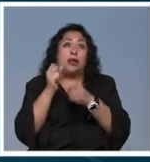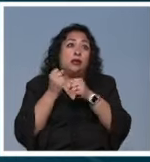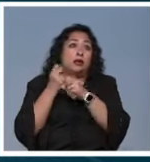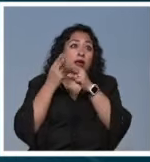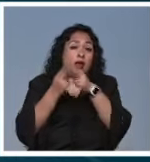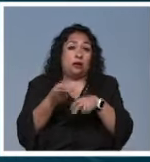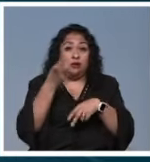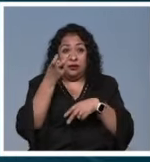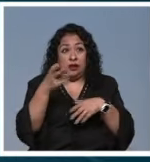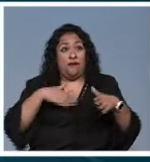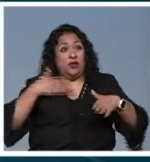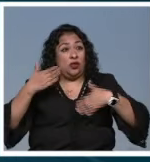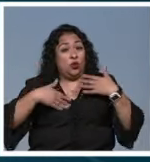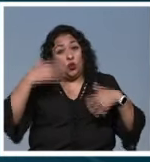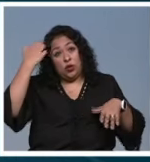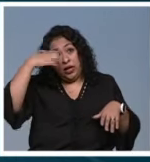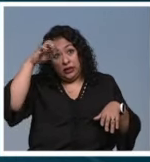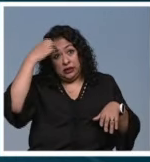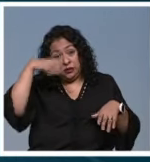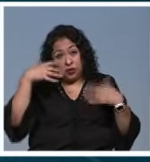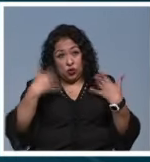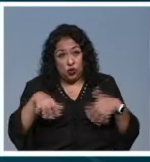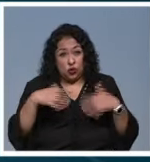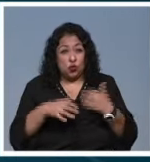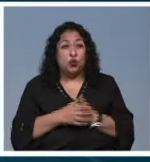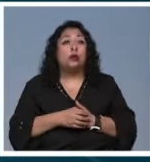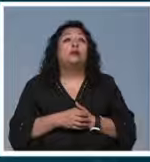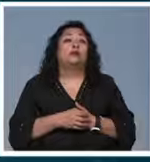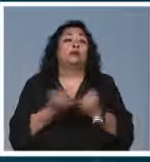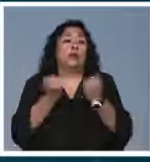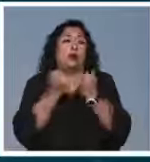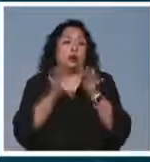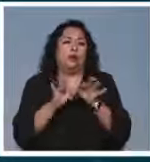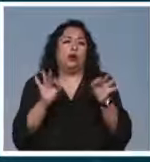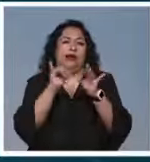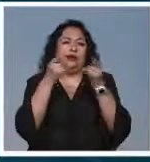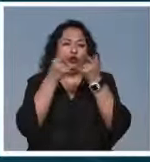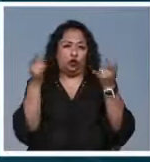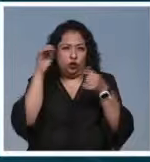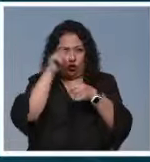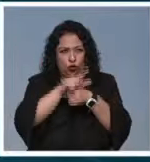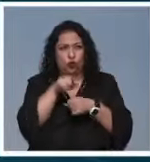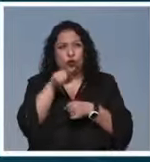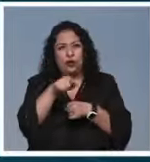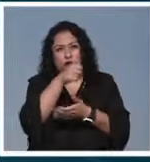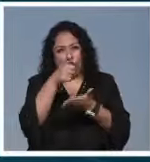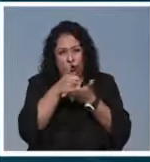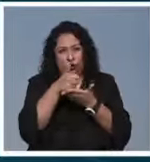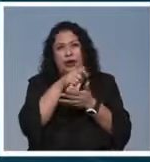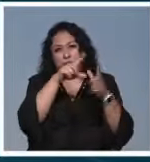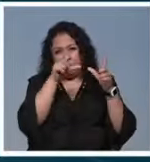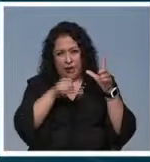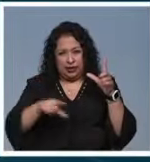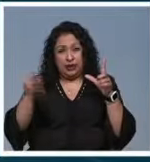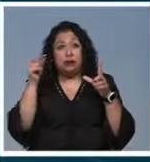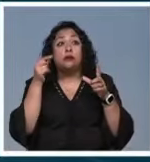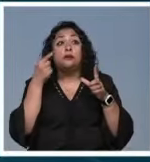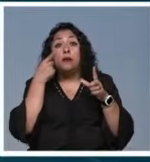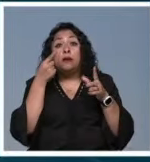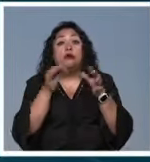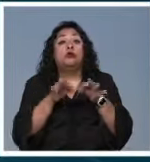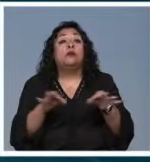Pues es toda una aventura, toda una trayectoria y un hito también en la historia cultural de la ciudad y del país, tomando en